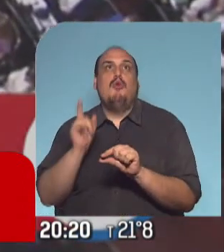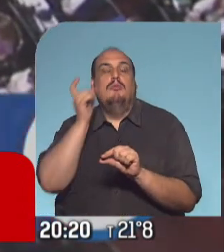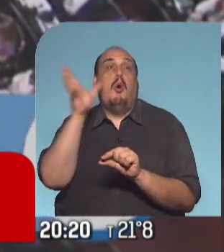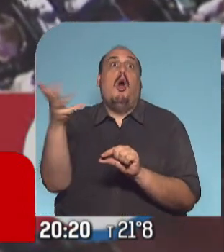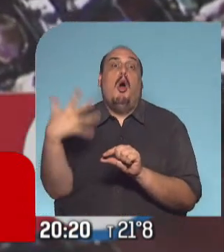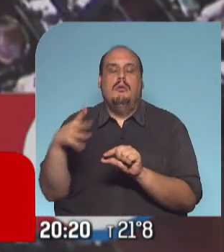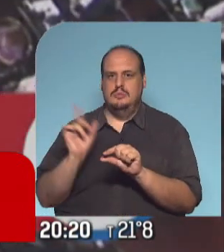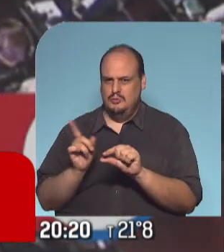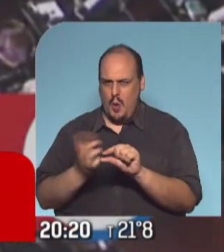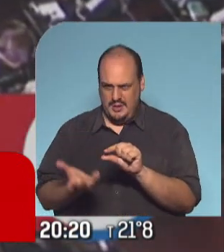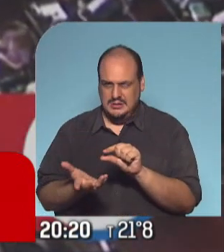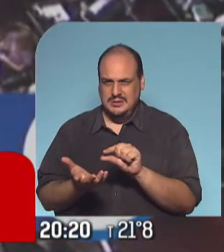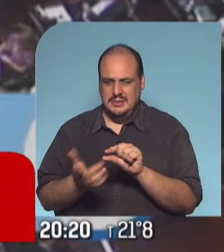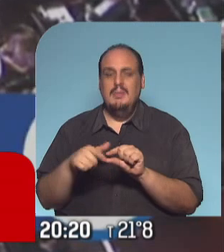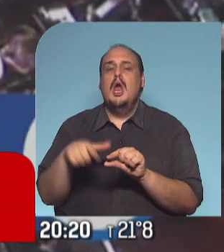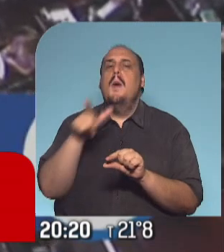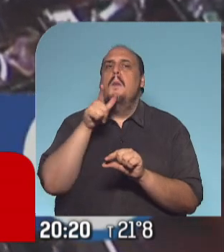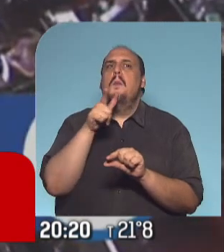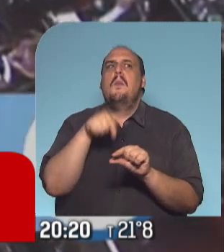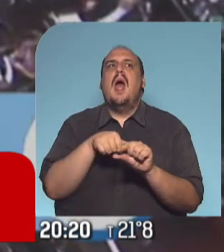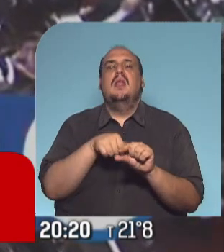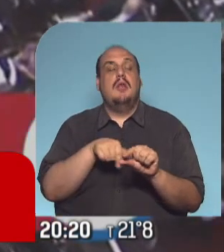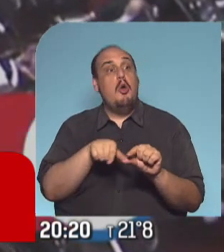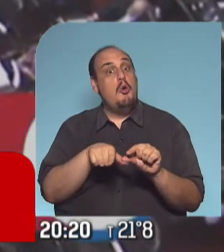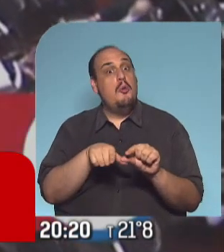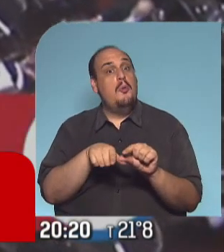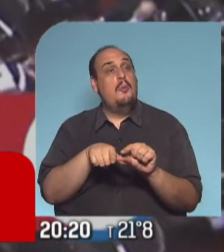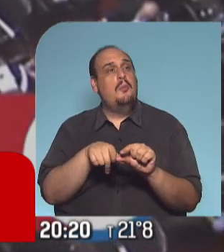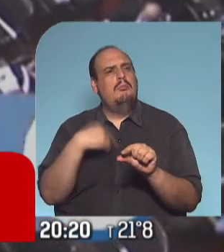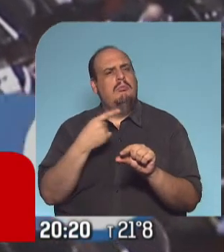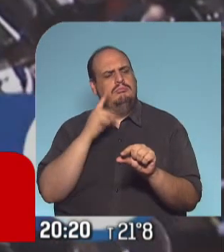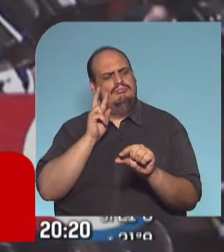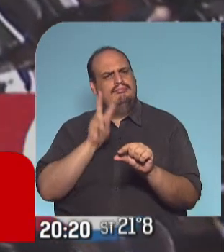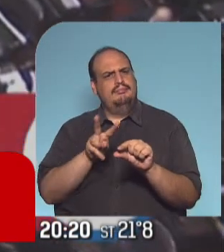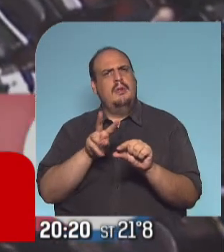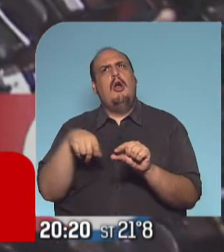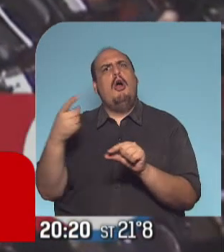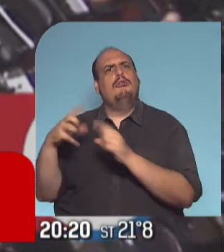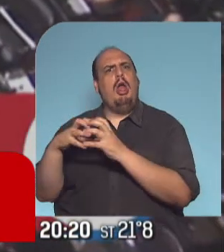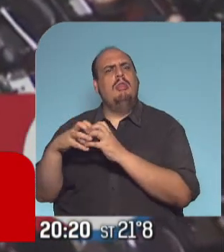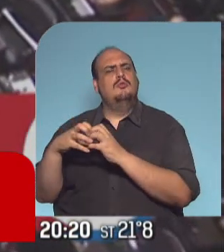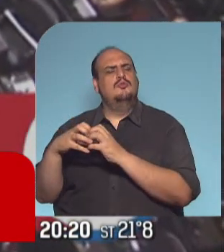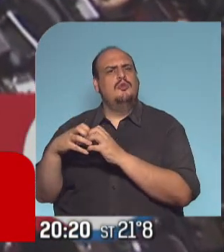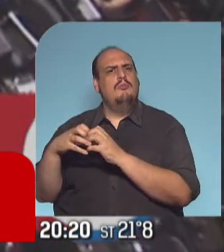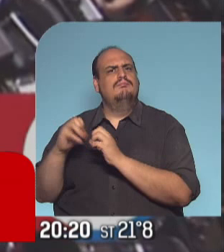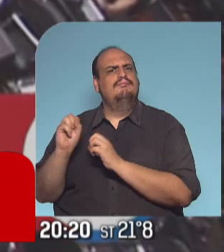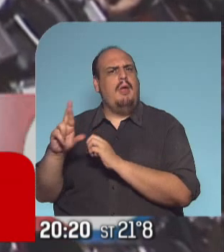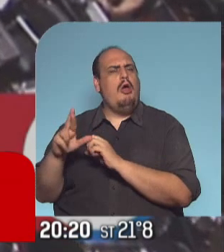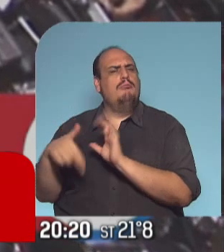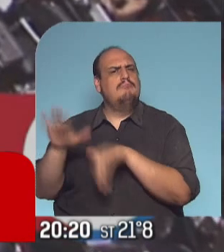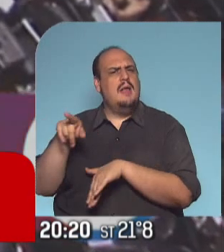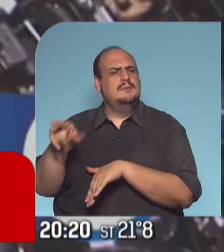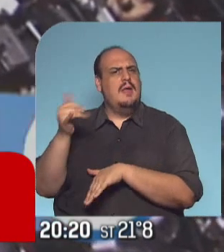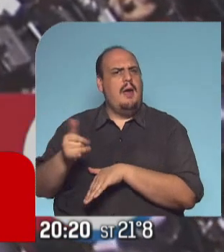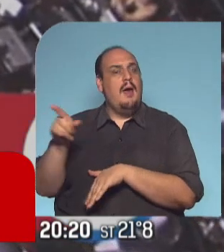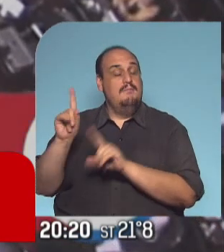me parece que hay que leerlo como una incorporación en medio de otra discusión más grande que también se está dando en el